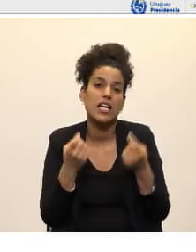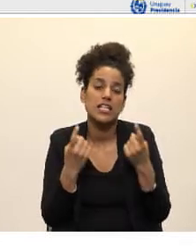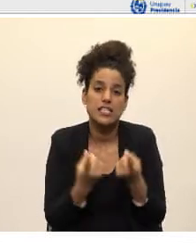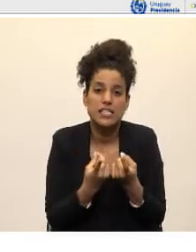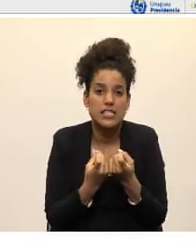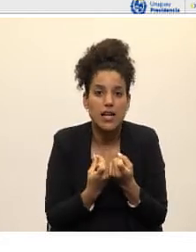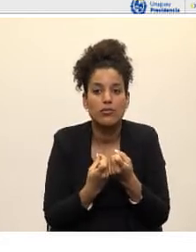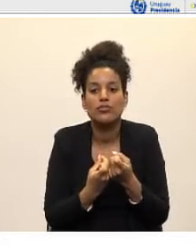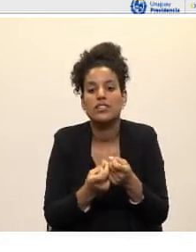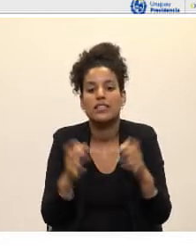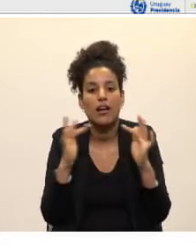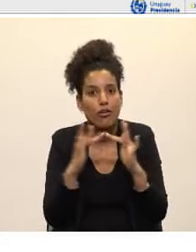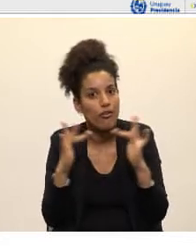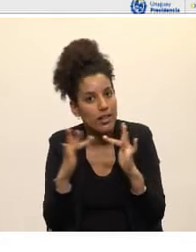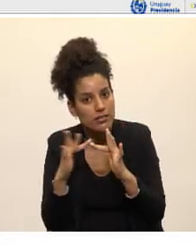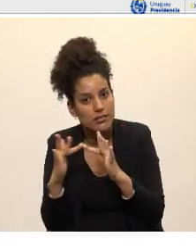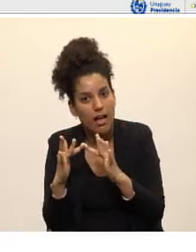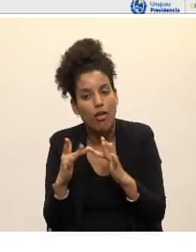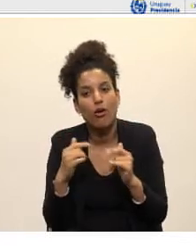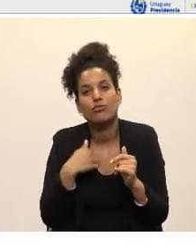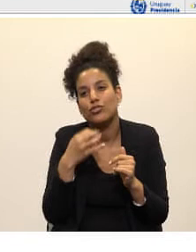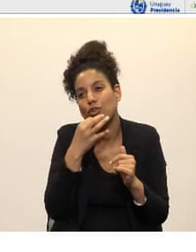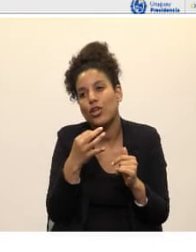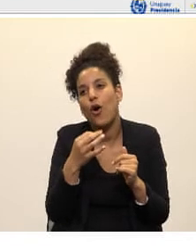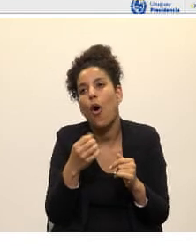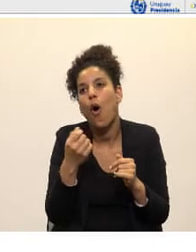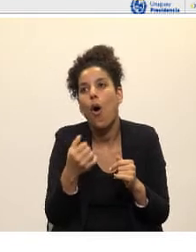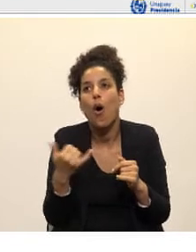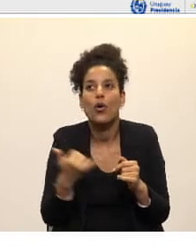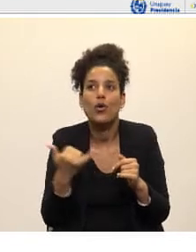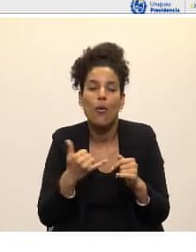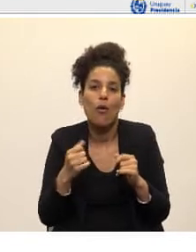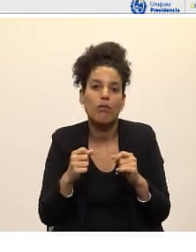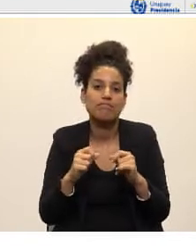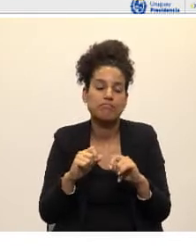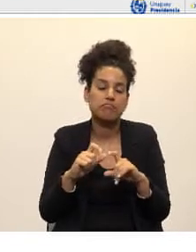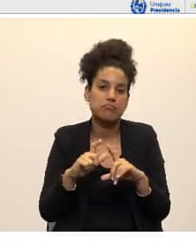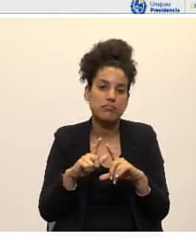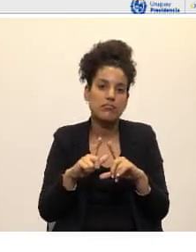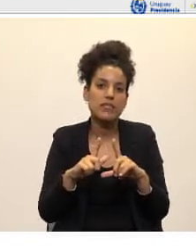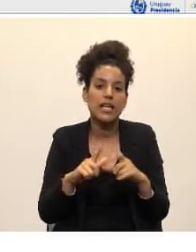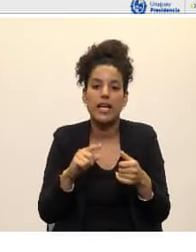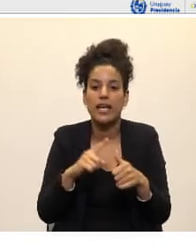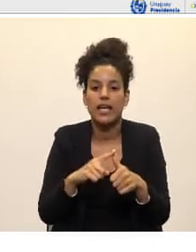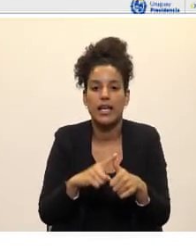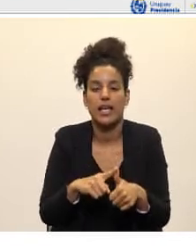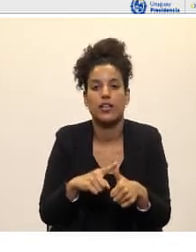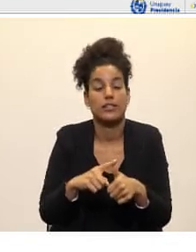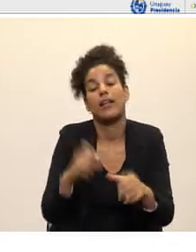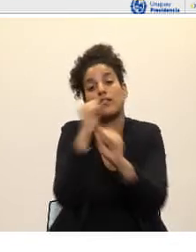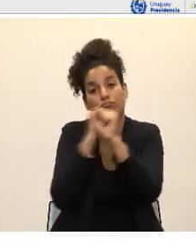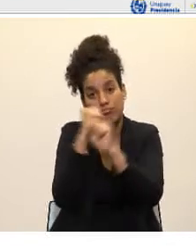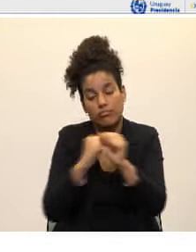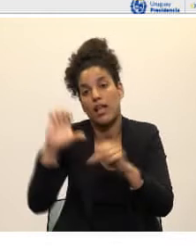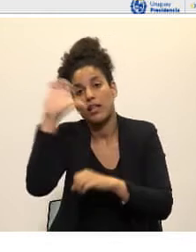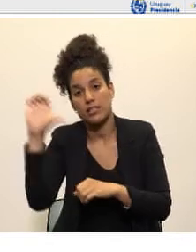un mapa, yo lo planteo así como un mapa ampliado de actores, donde estén los polos tecnológicos, las